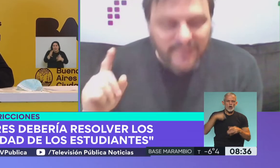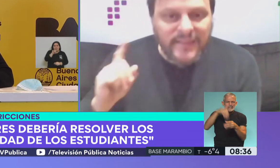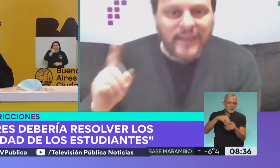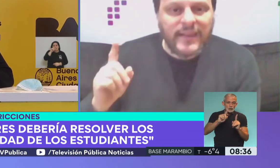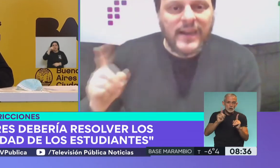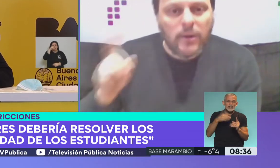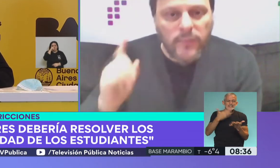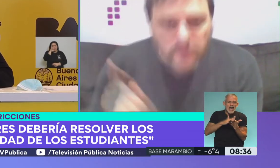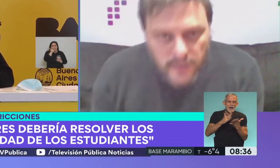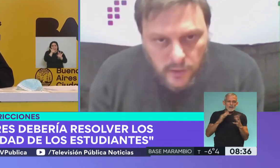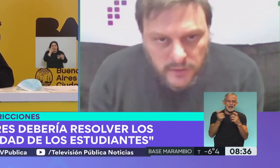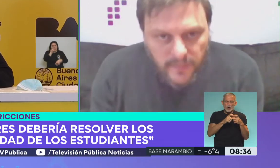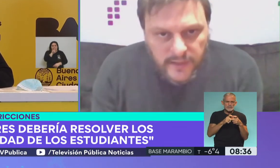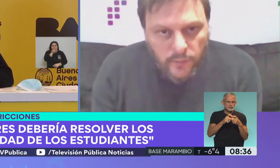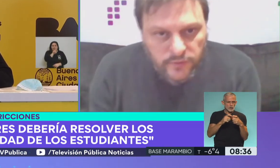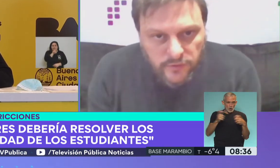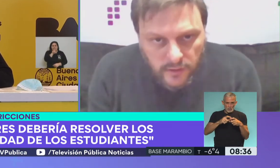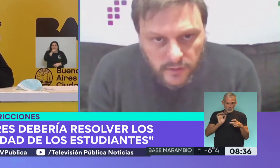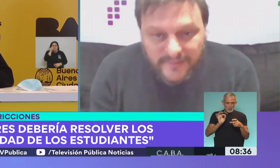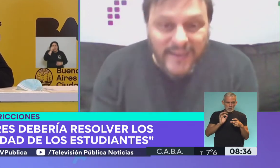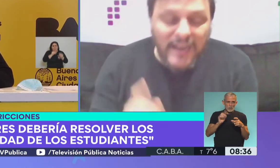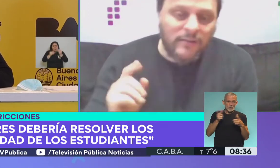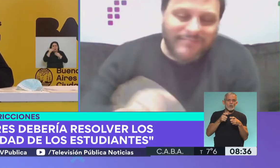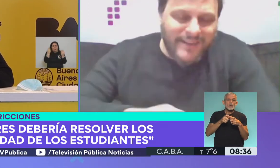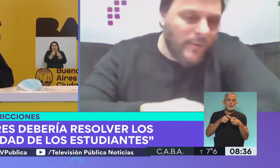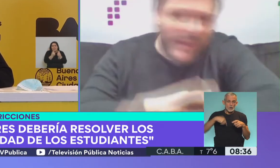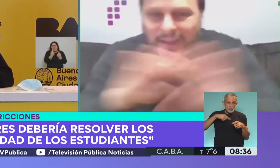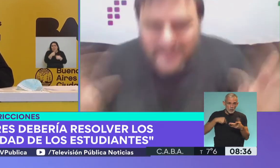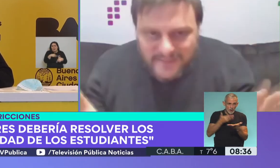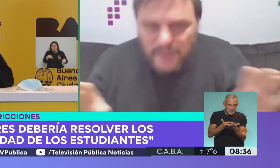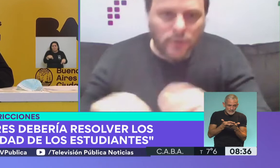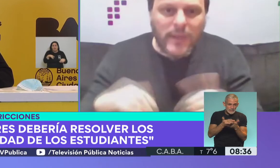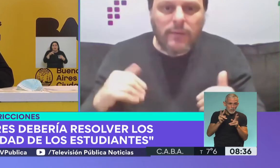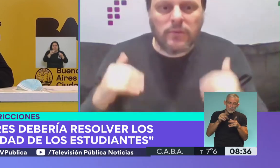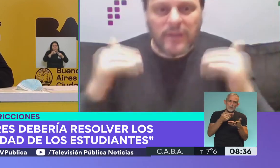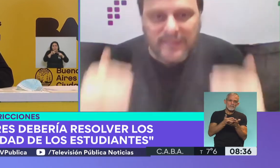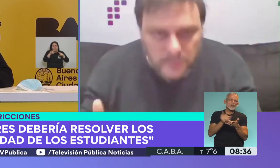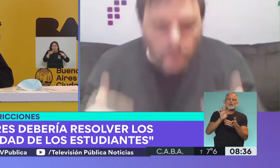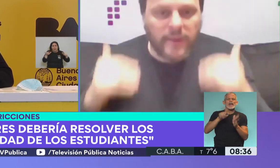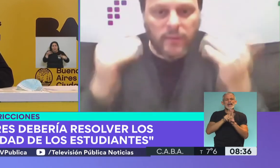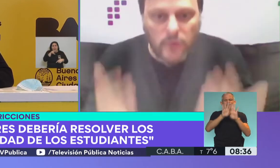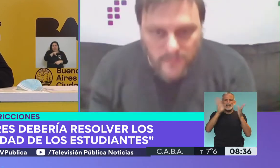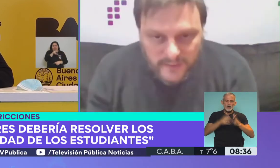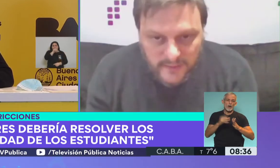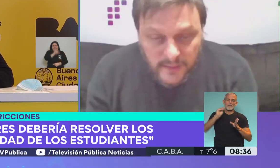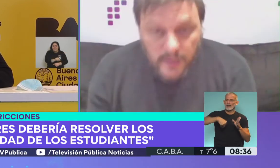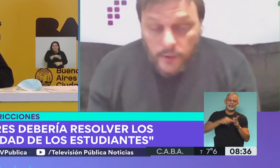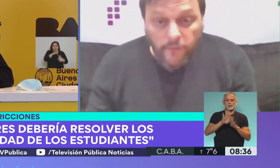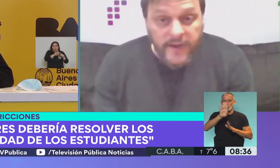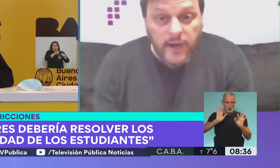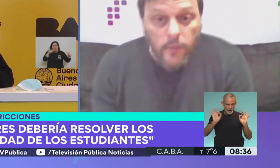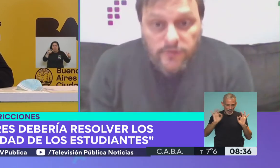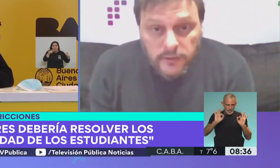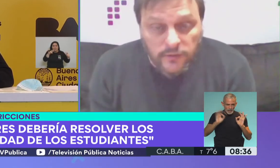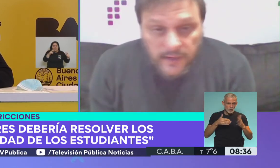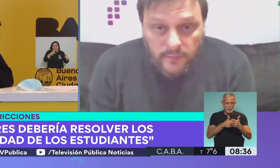voten, que se traten en las comisiones los temas de la oposición. Ni siquiera, olvídate el recinto, no es que vamos al recinto y perdemos los debates.